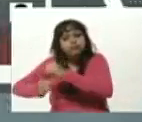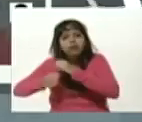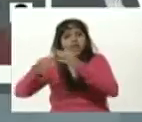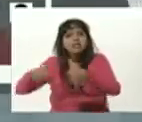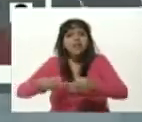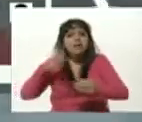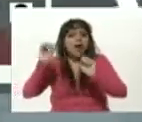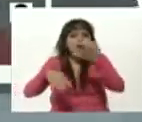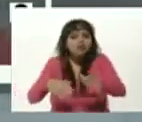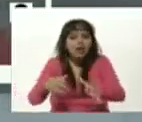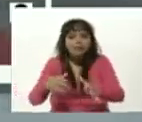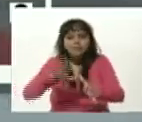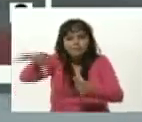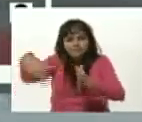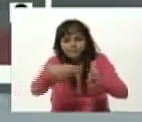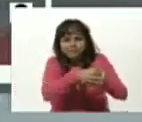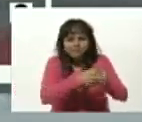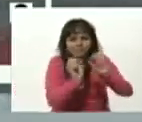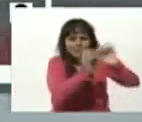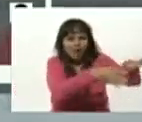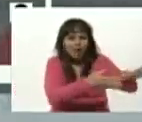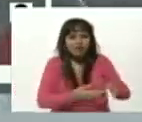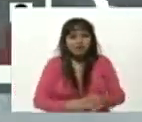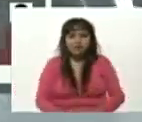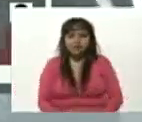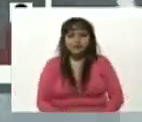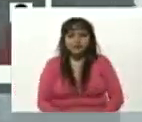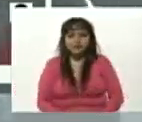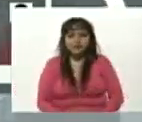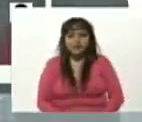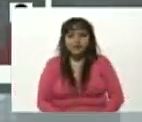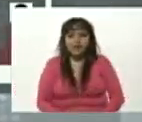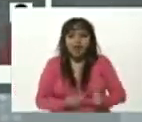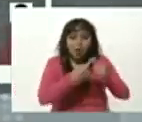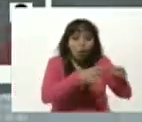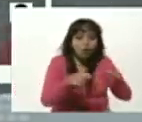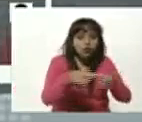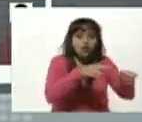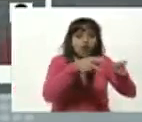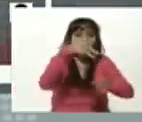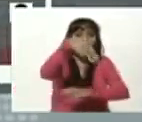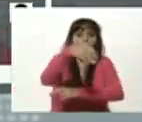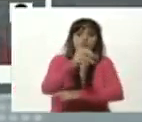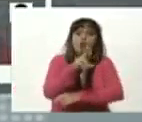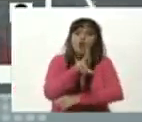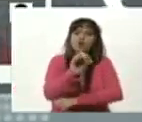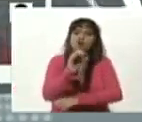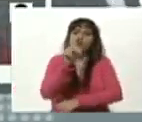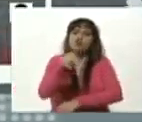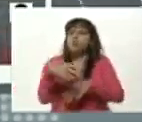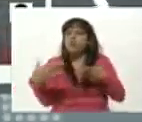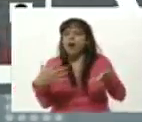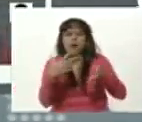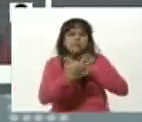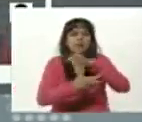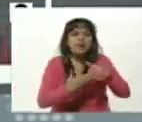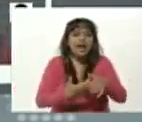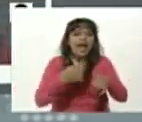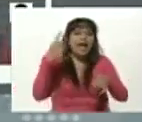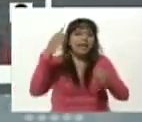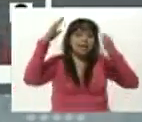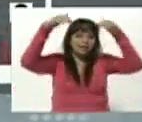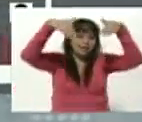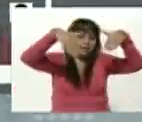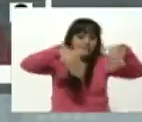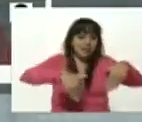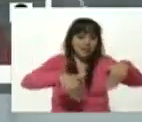ríos. Sin embargo, en el caso del río Morón, presidente, el problema fue en la cordillera, en la